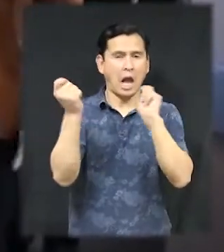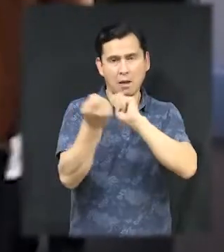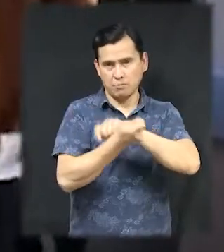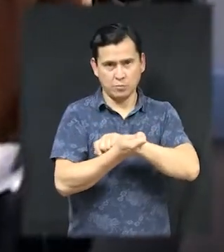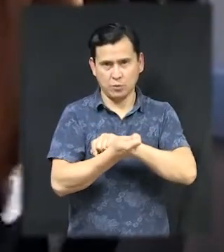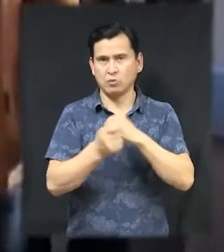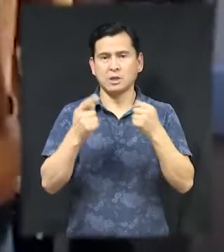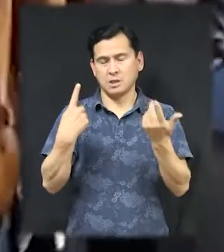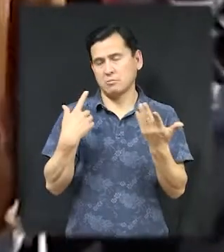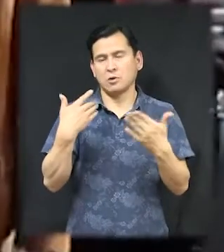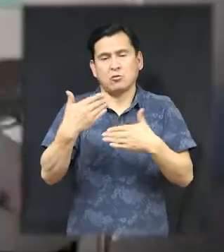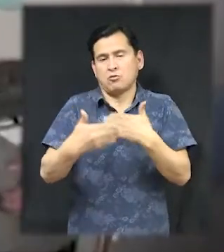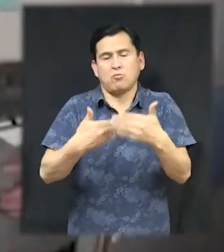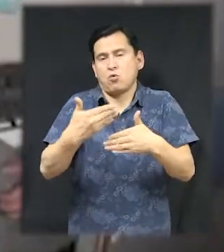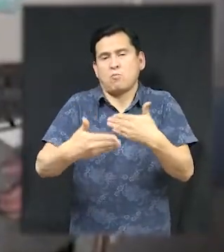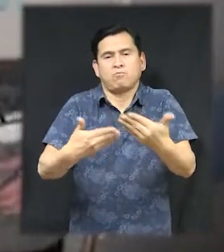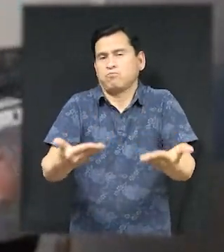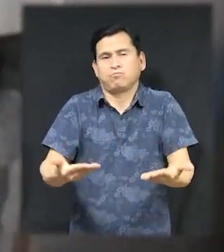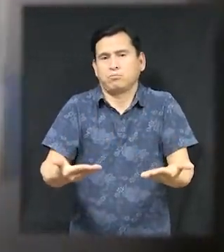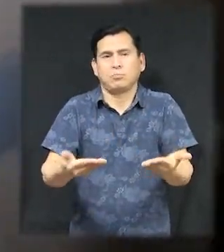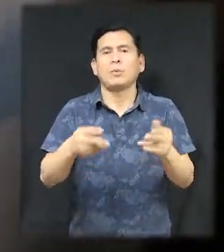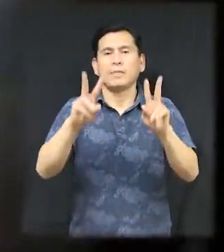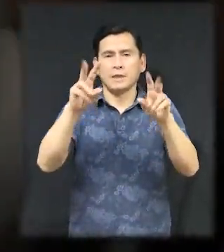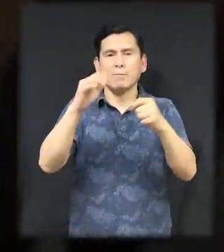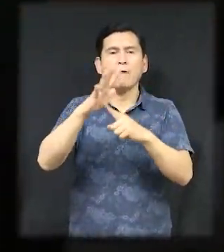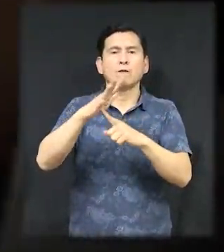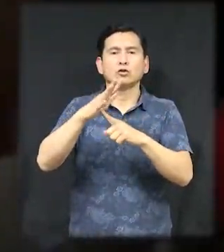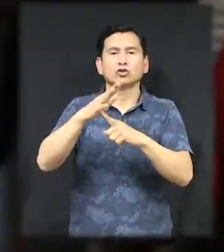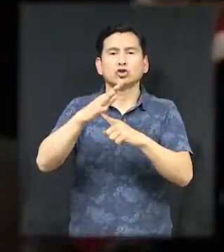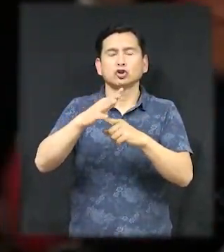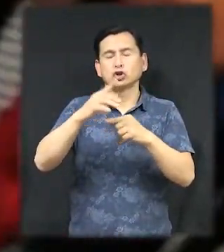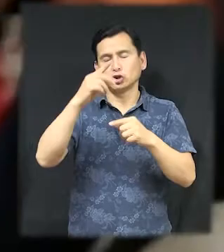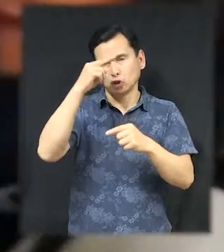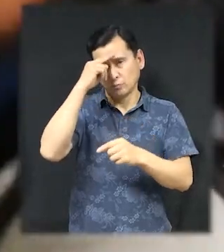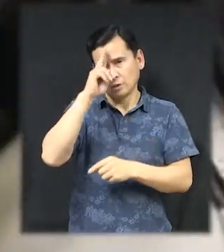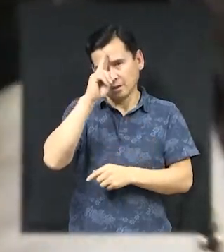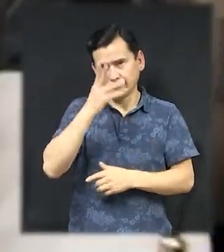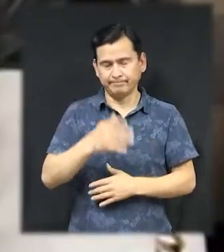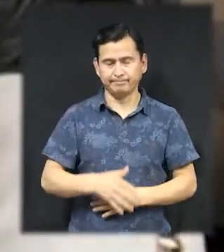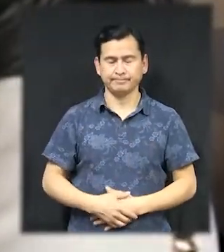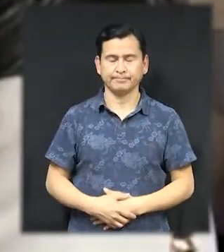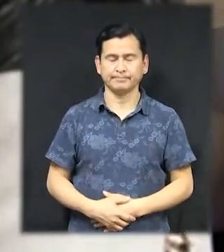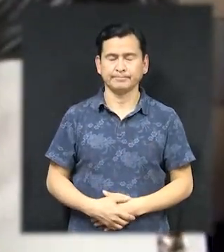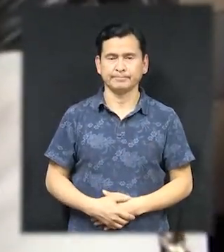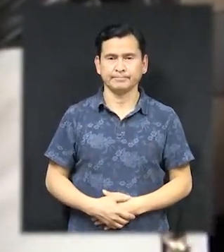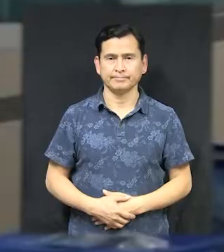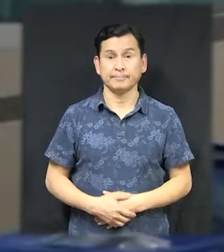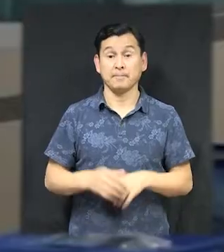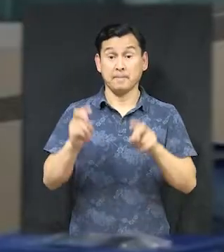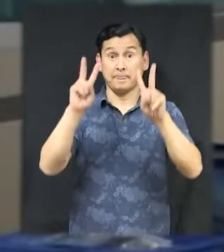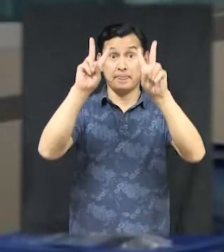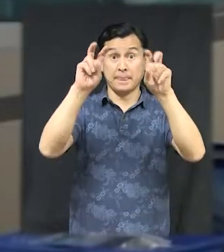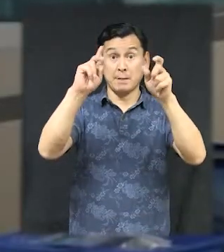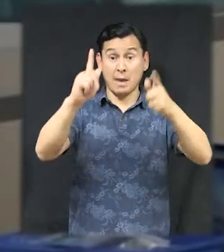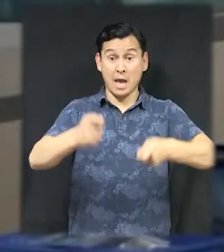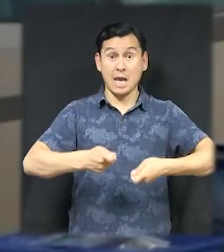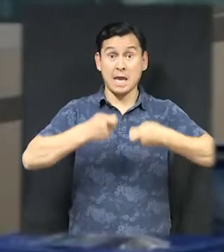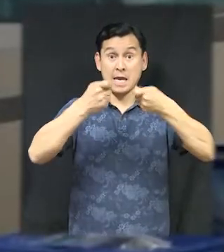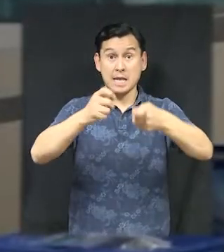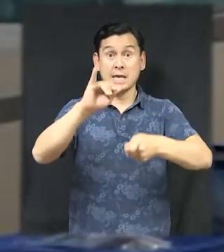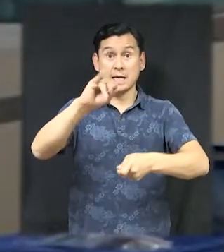Salud, también con el gobierno regional, para efecto de poder resolver las problemáticas de curso normal que